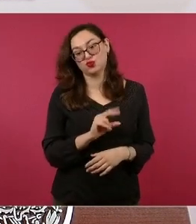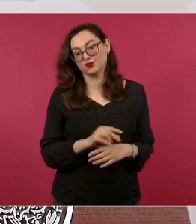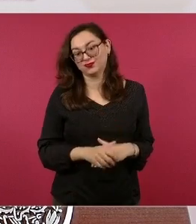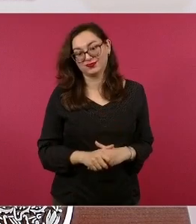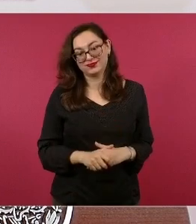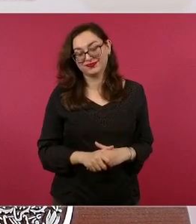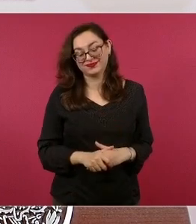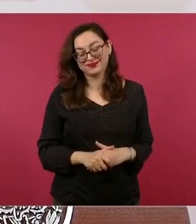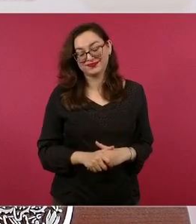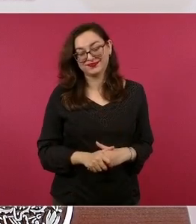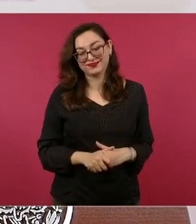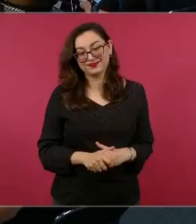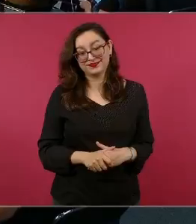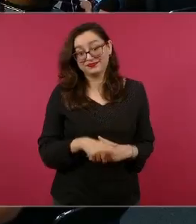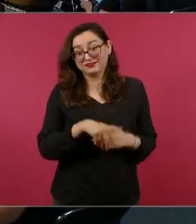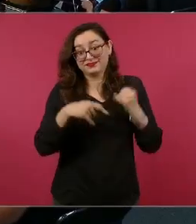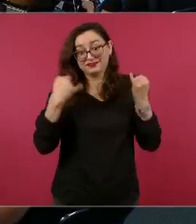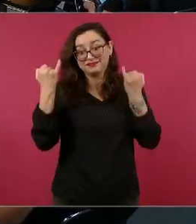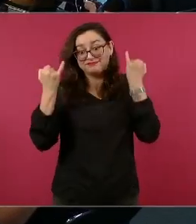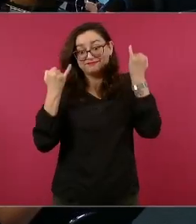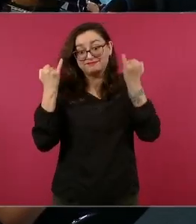Pero bueno,